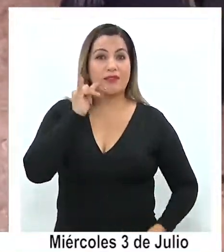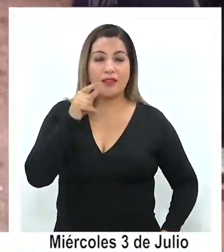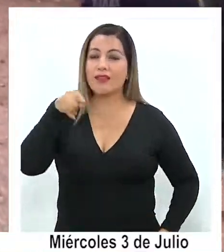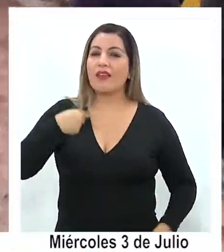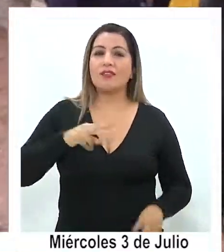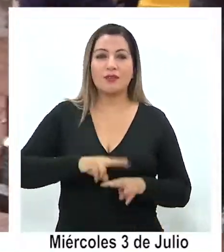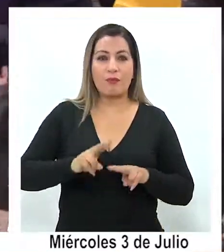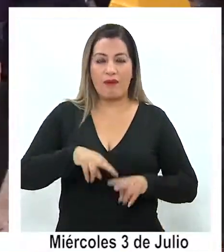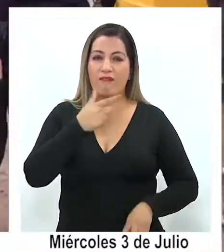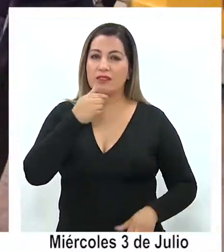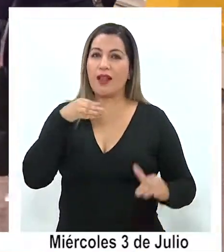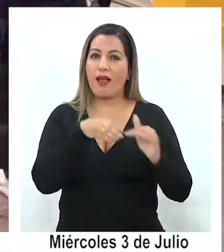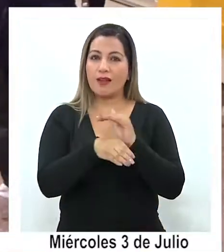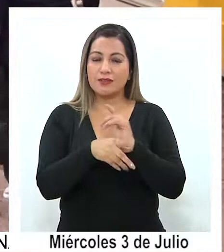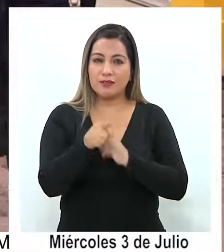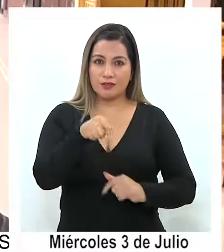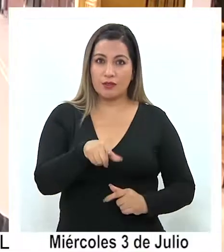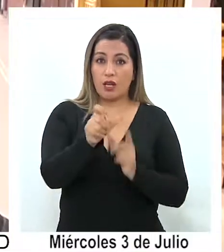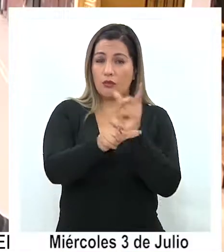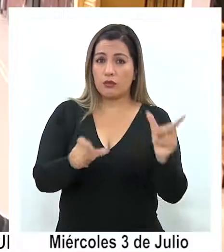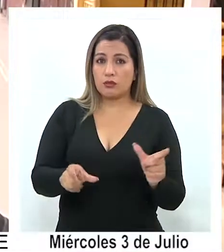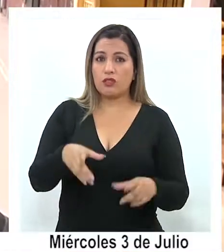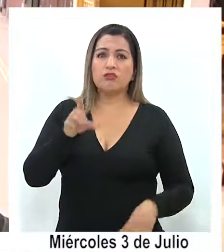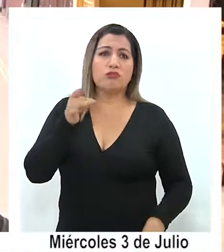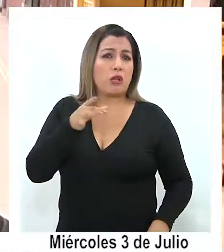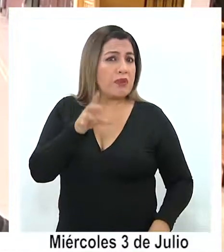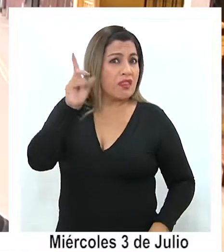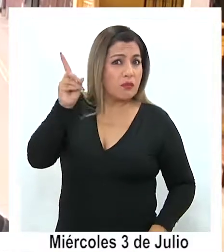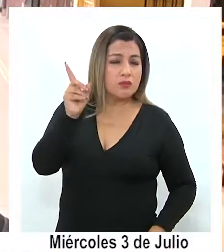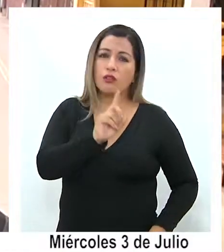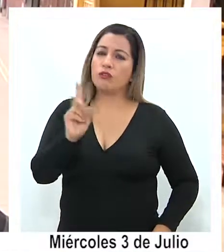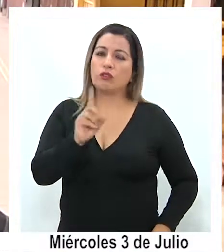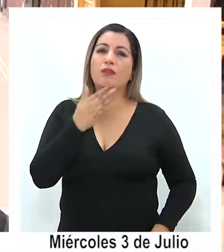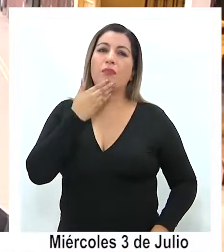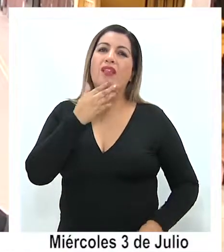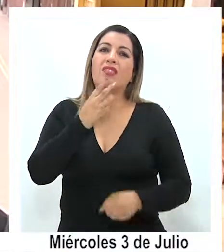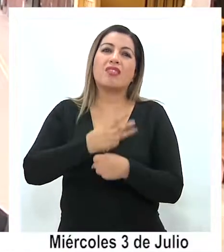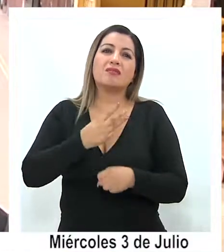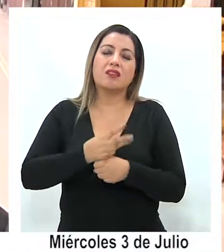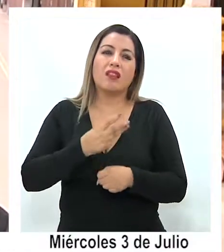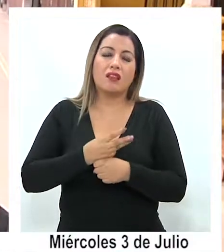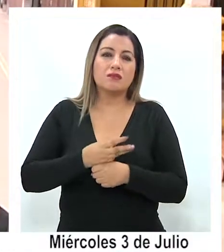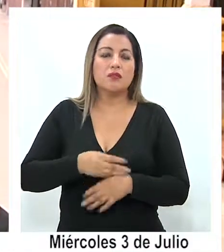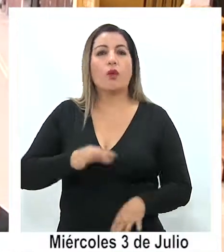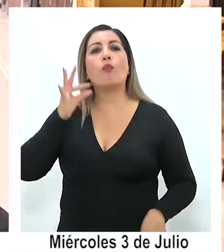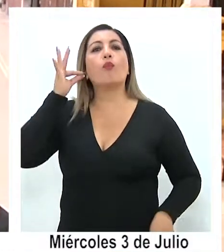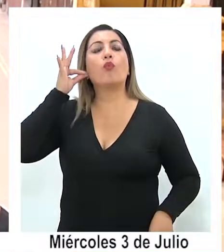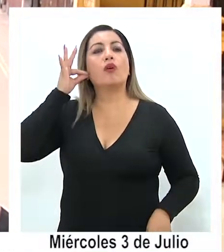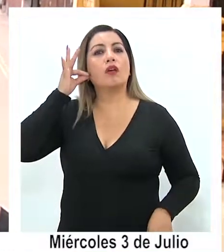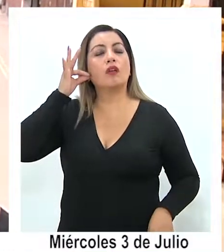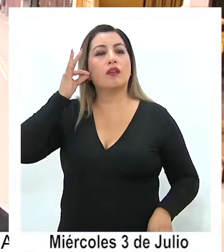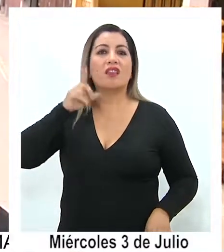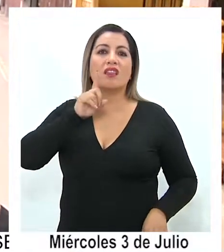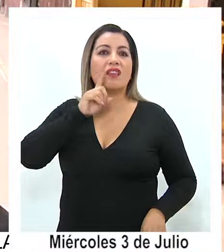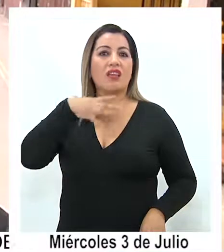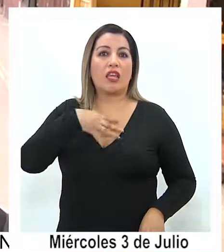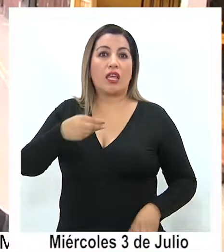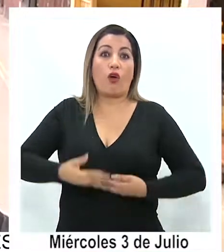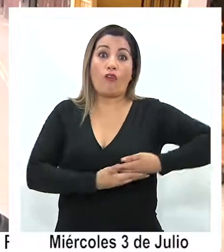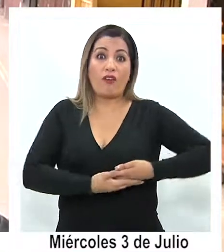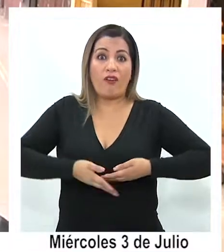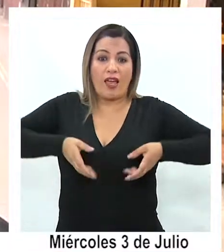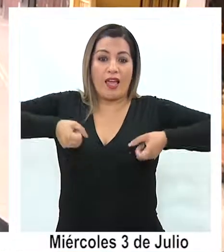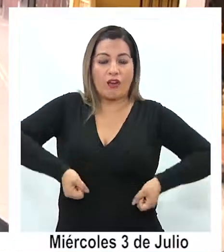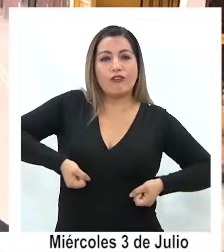esta manera facilitar el acceso a las personas, no solamente con discapacidad sino también de la tercera edad, mujeres que circulan o madres que circulan con sus bebés